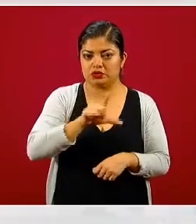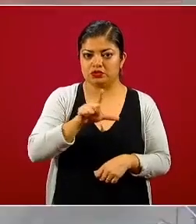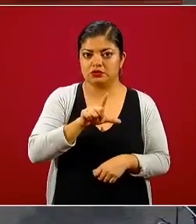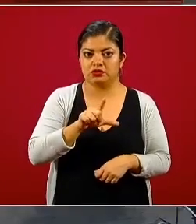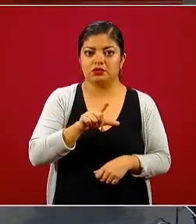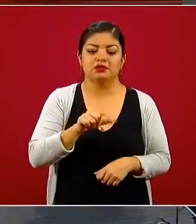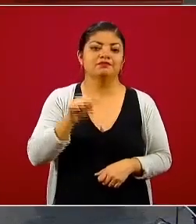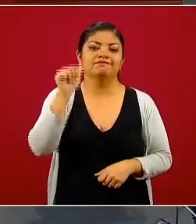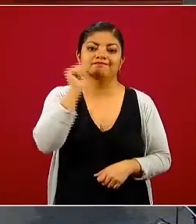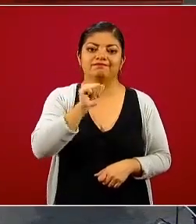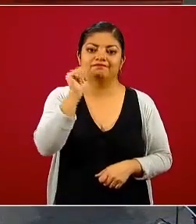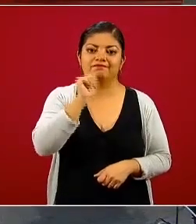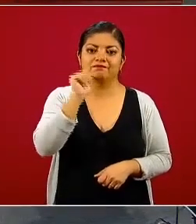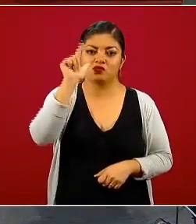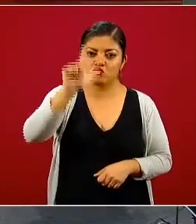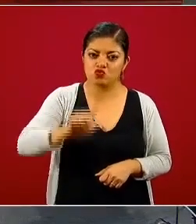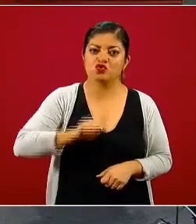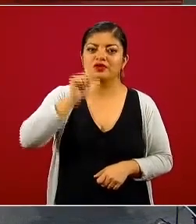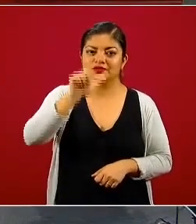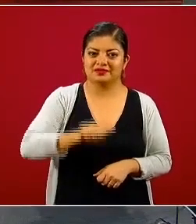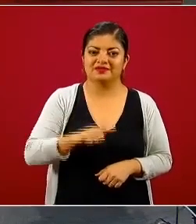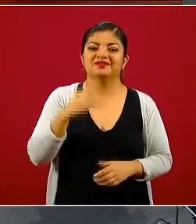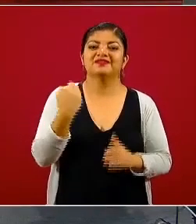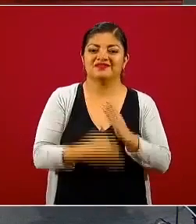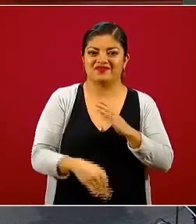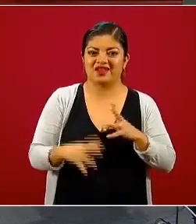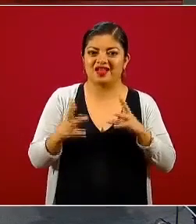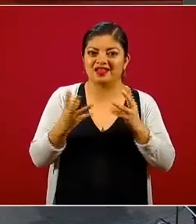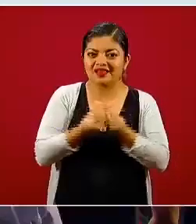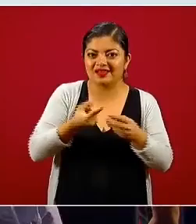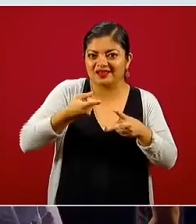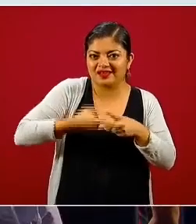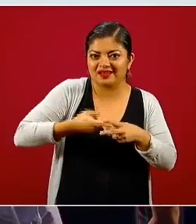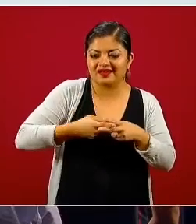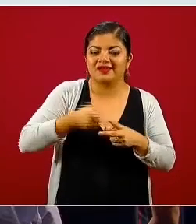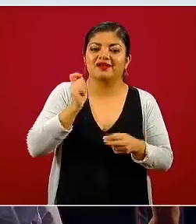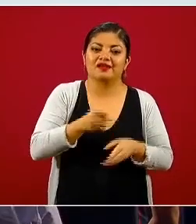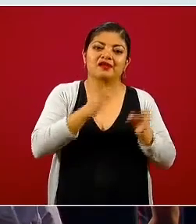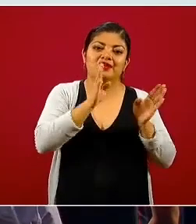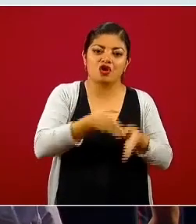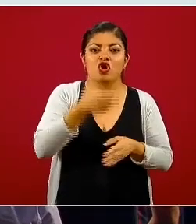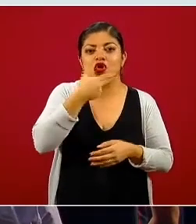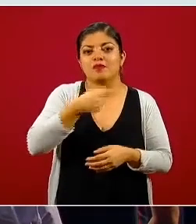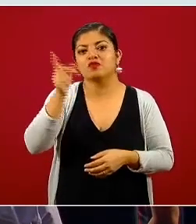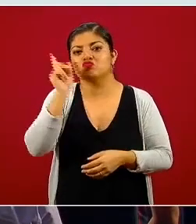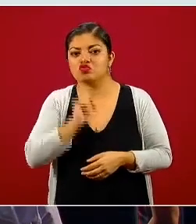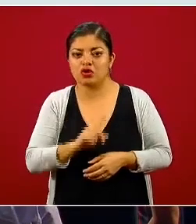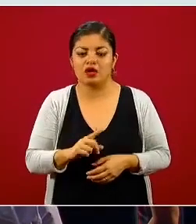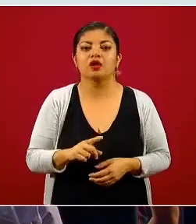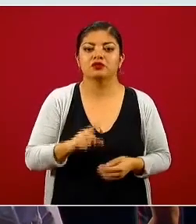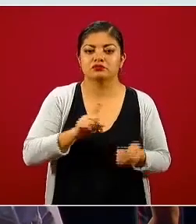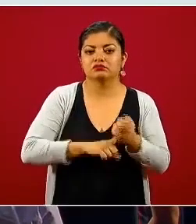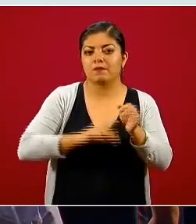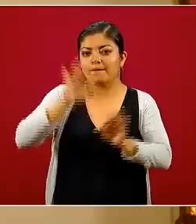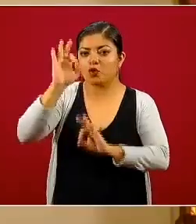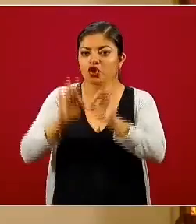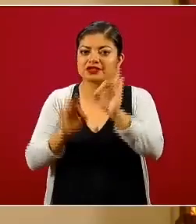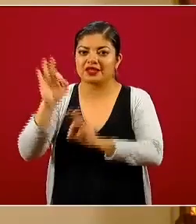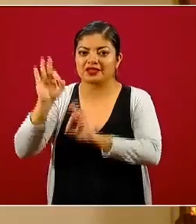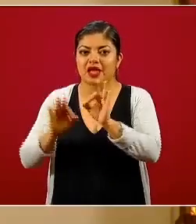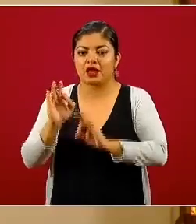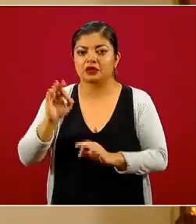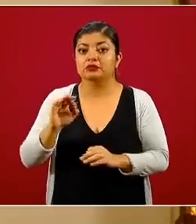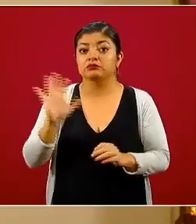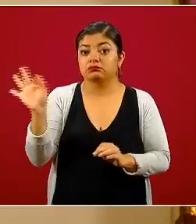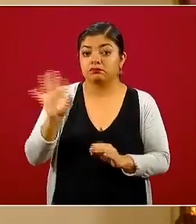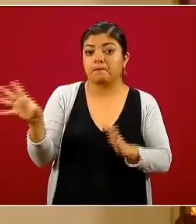se actualizan los días lunes, que tienen que ver con la distribución por sexo, las comorbilidades y los porcentajes de